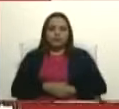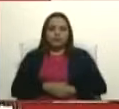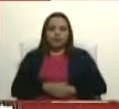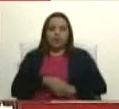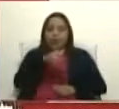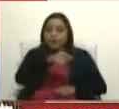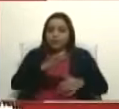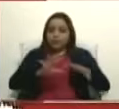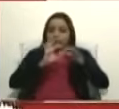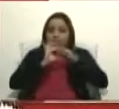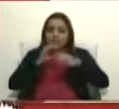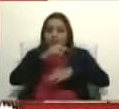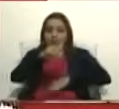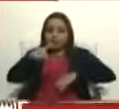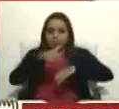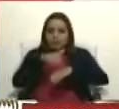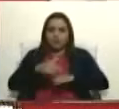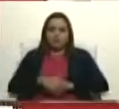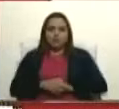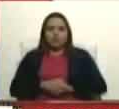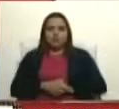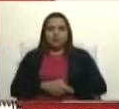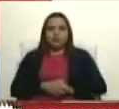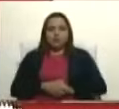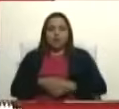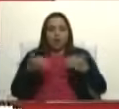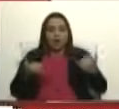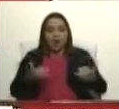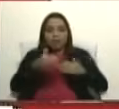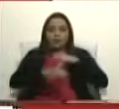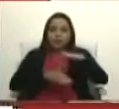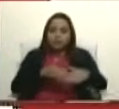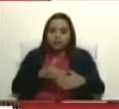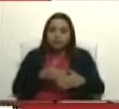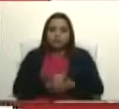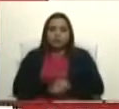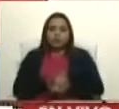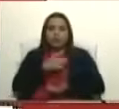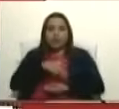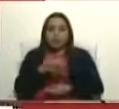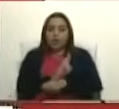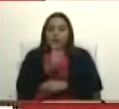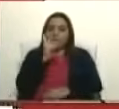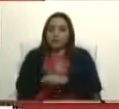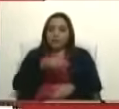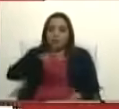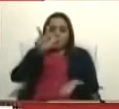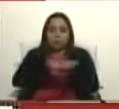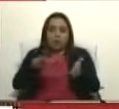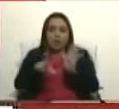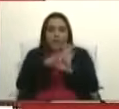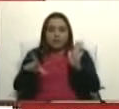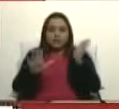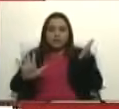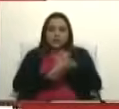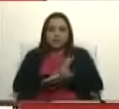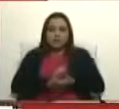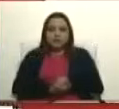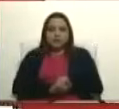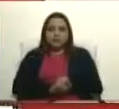con esa unidad nacional. El siguiente paso, yo creo que prontico tenemos que aprobar la ley del estado